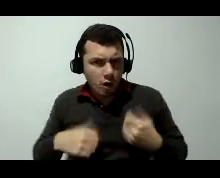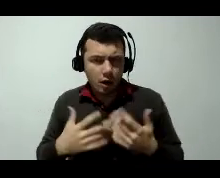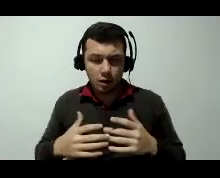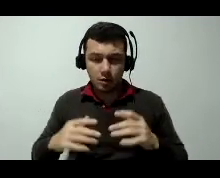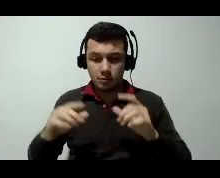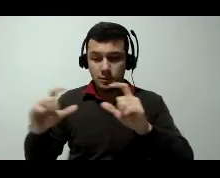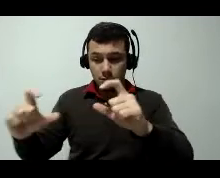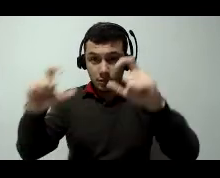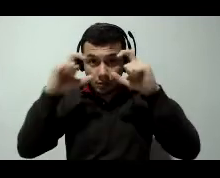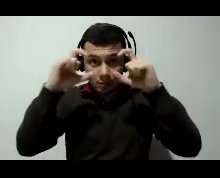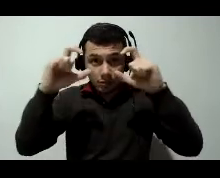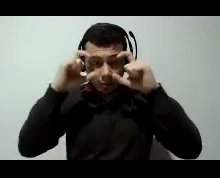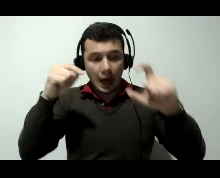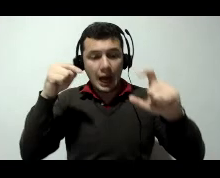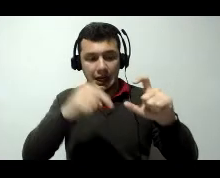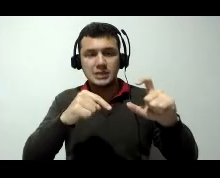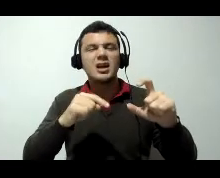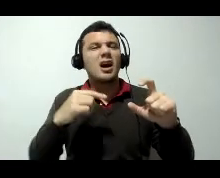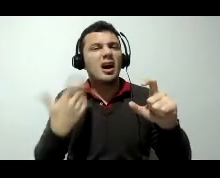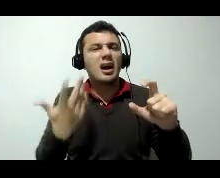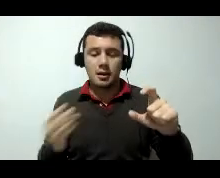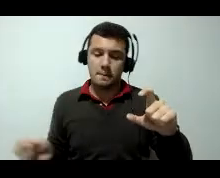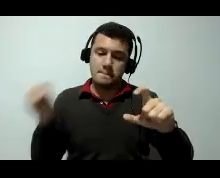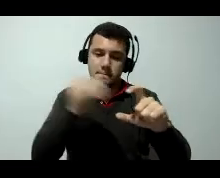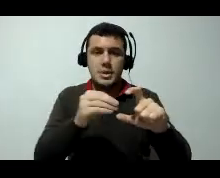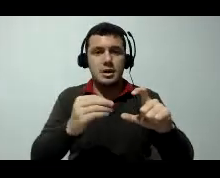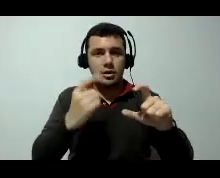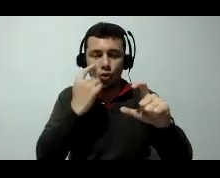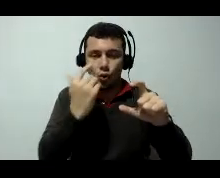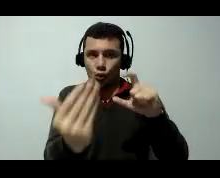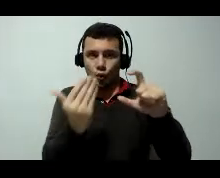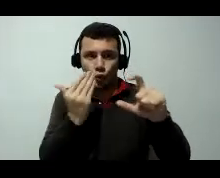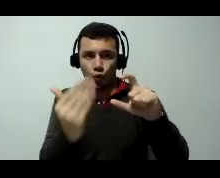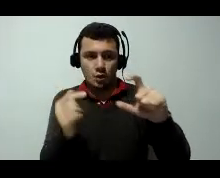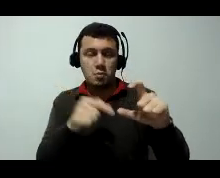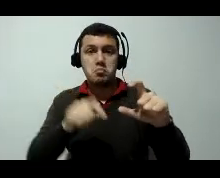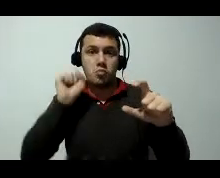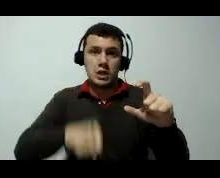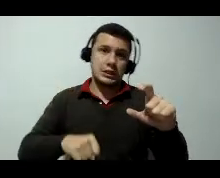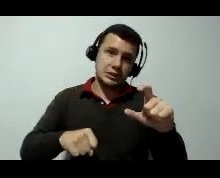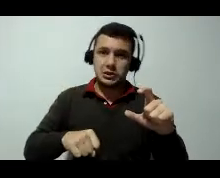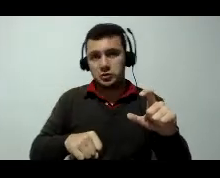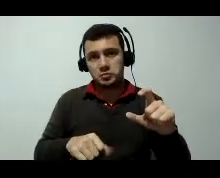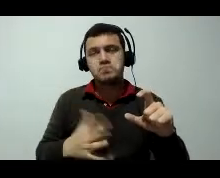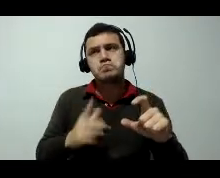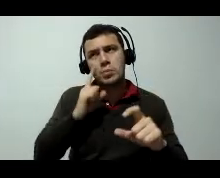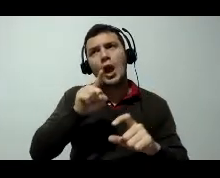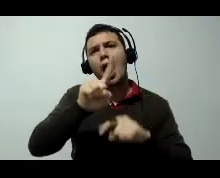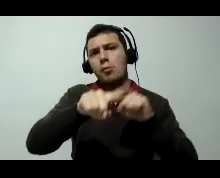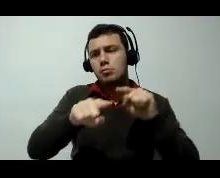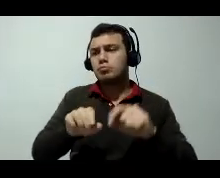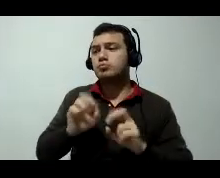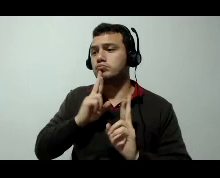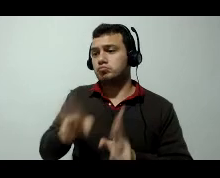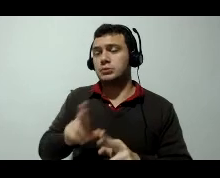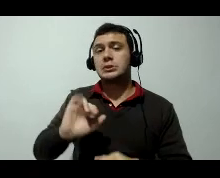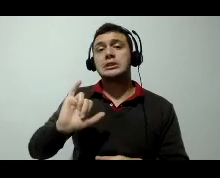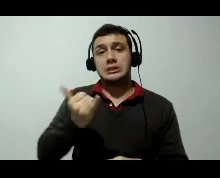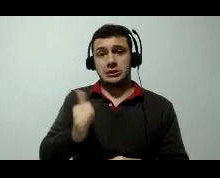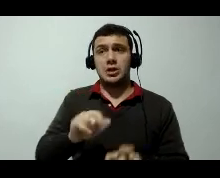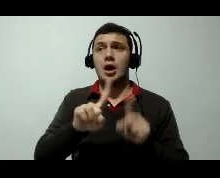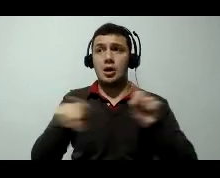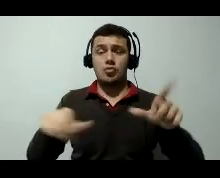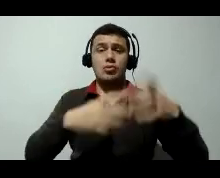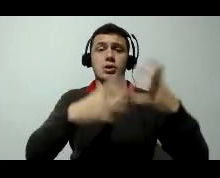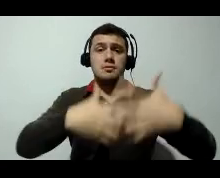gafas? Viviana, sí, hay algunos proveedores que permiten que eso se pueda realizar. Obviamente salen un poco más costosas,